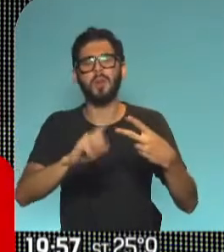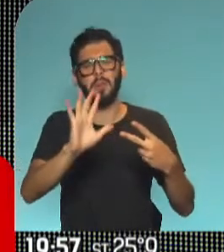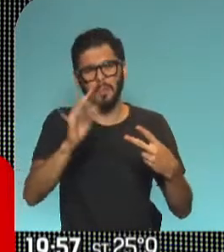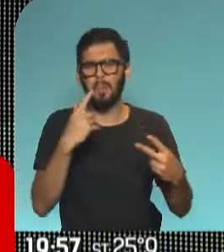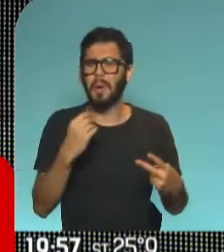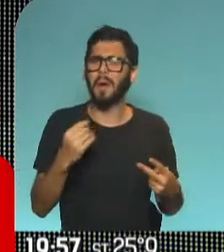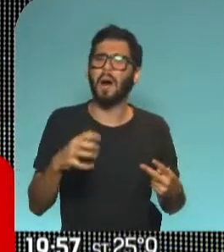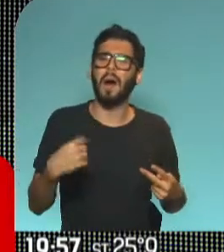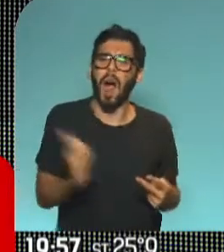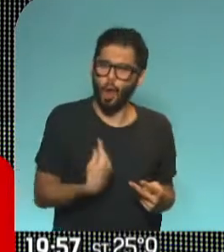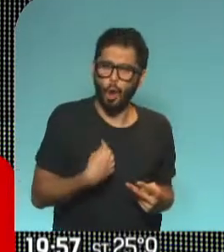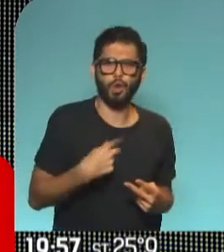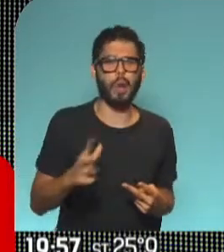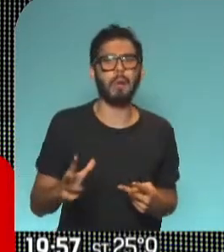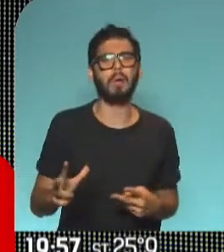qué